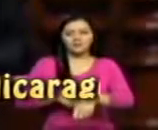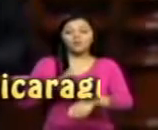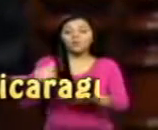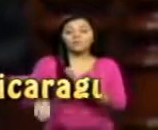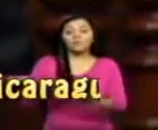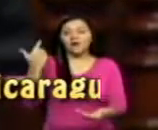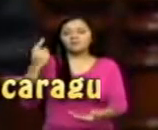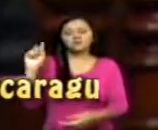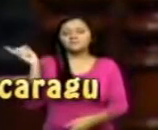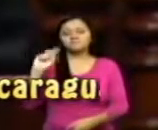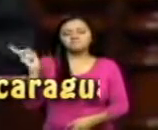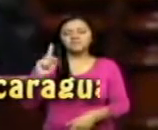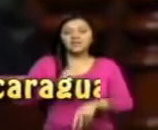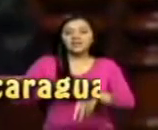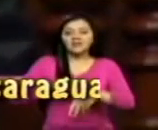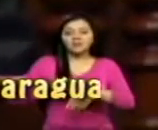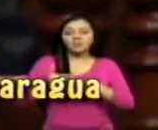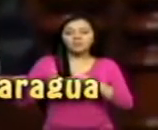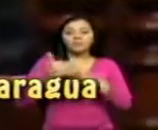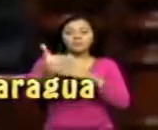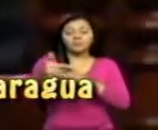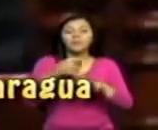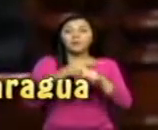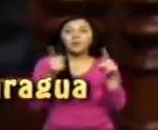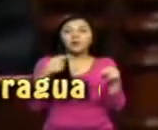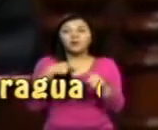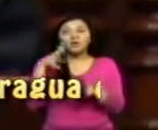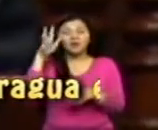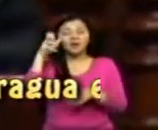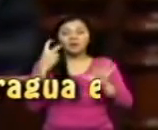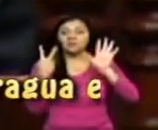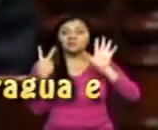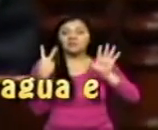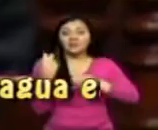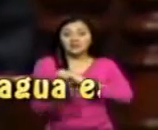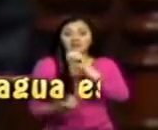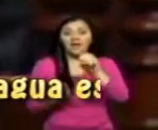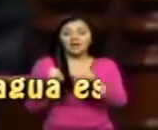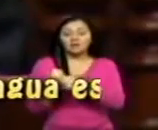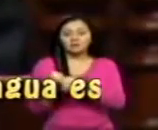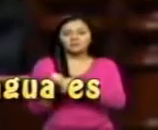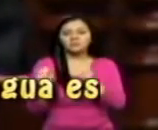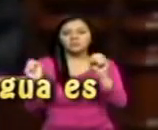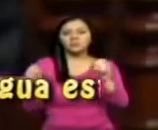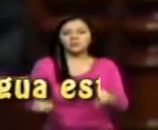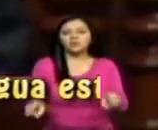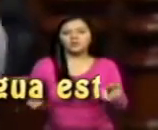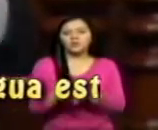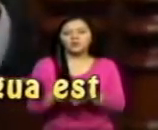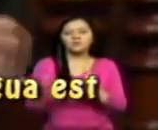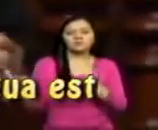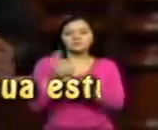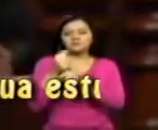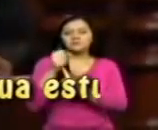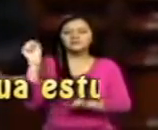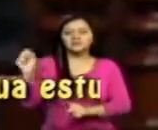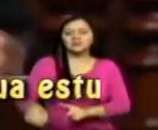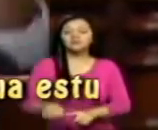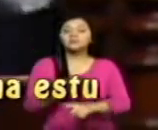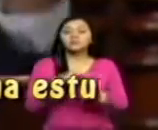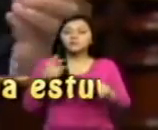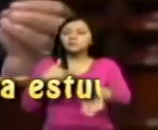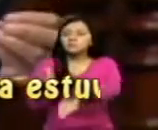y yo creo que si lo hacemos en 7 años, eso ya será un gran logro.